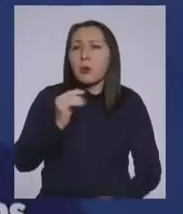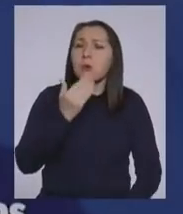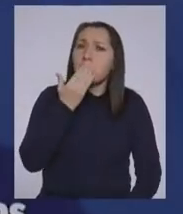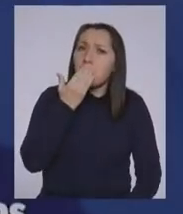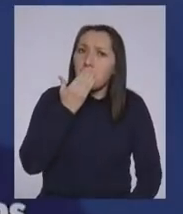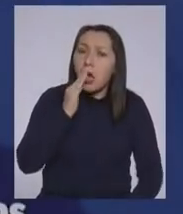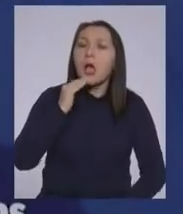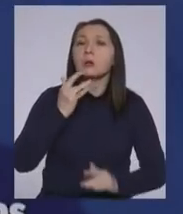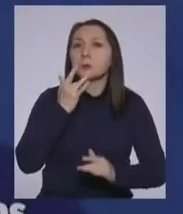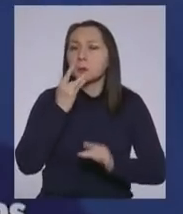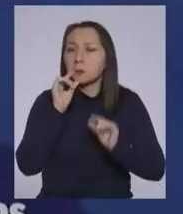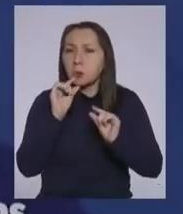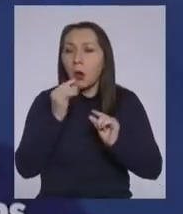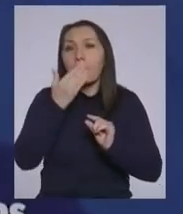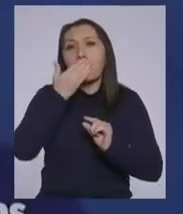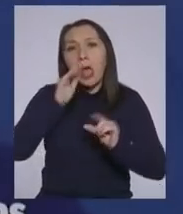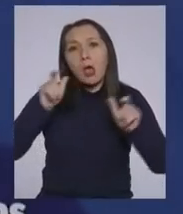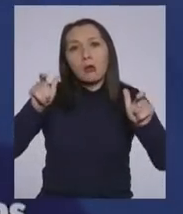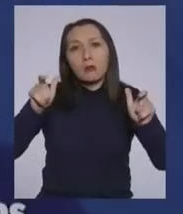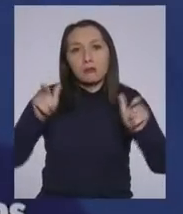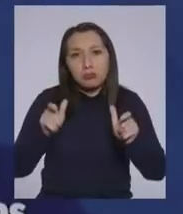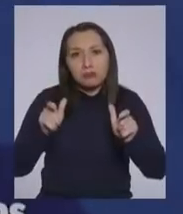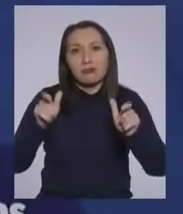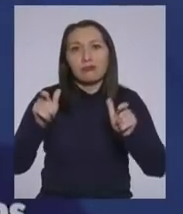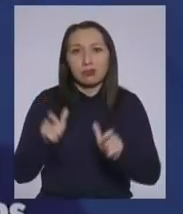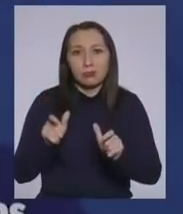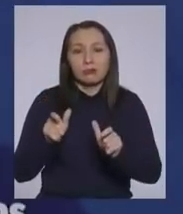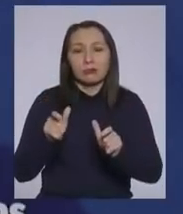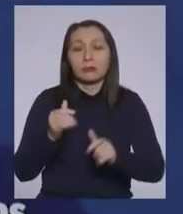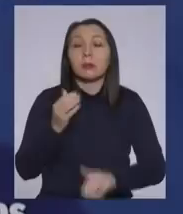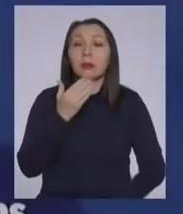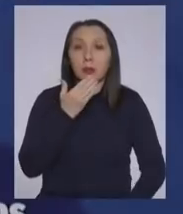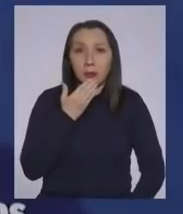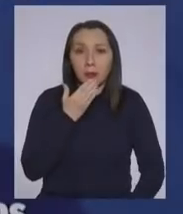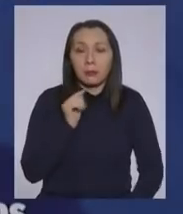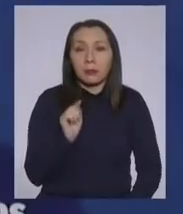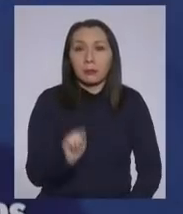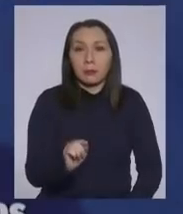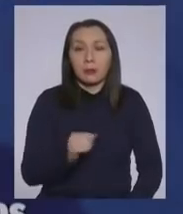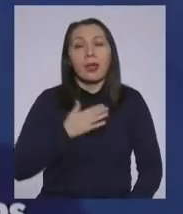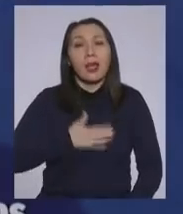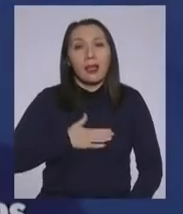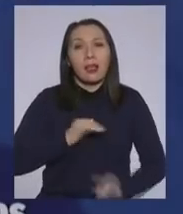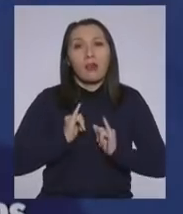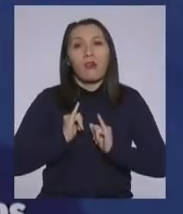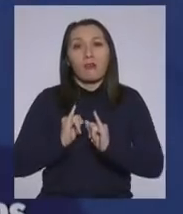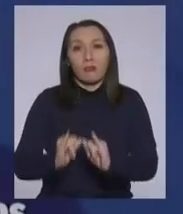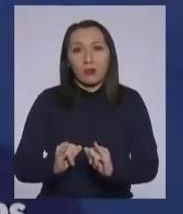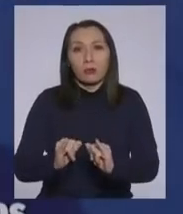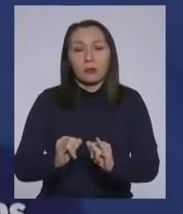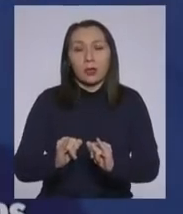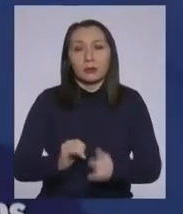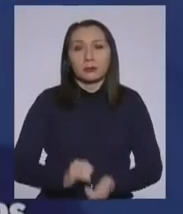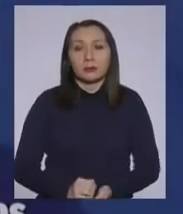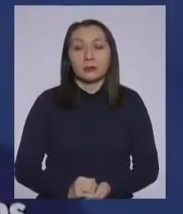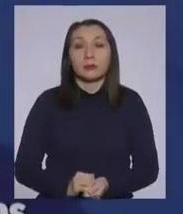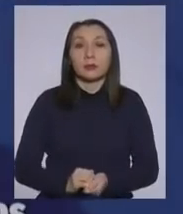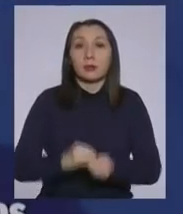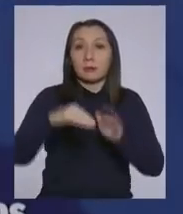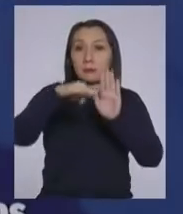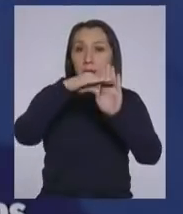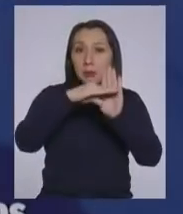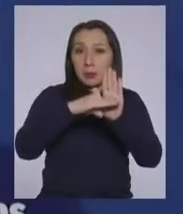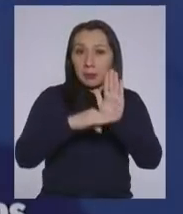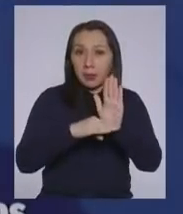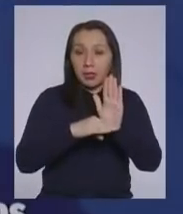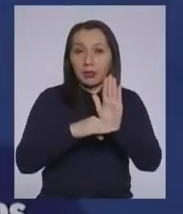mejoría, moderada mejoría, y quiero informar también que las medidas